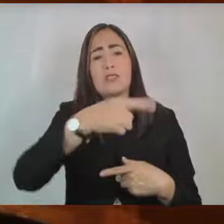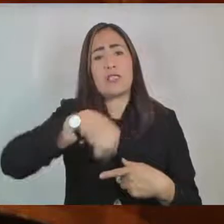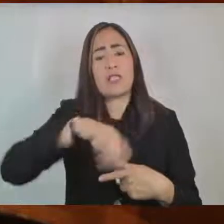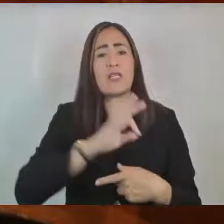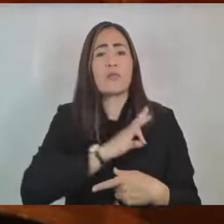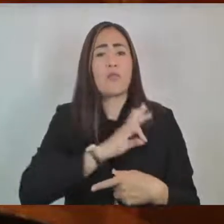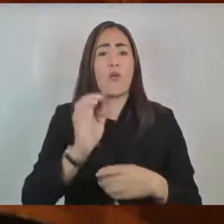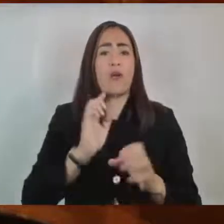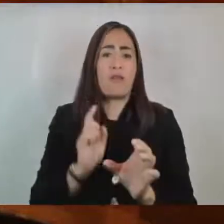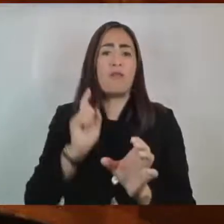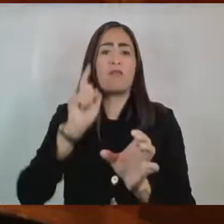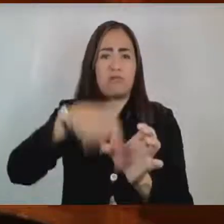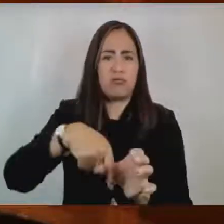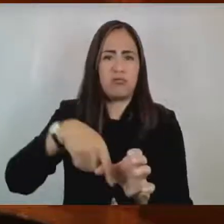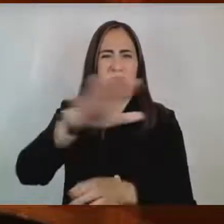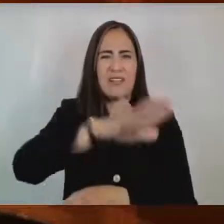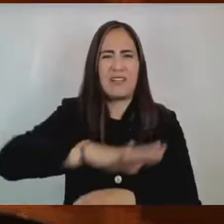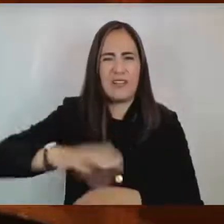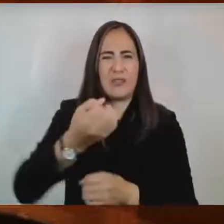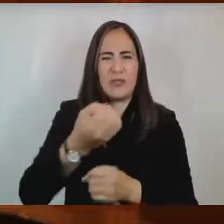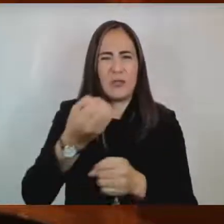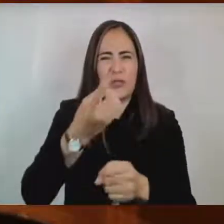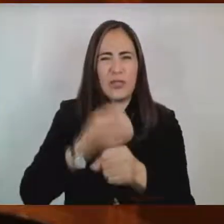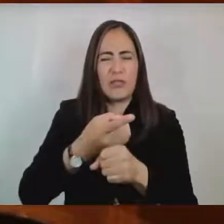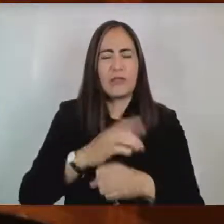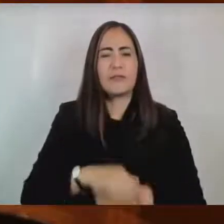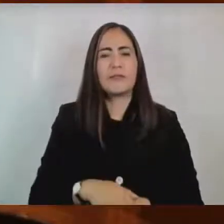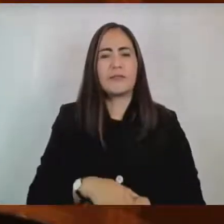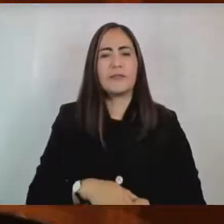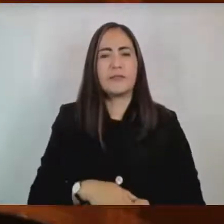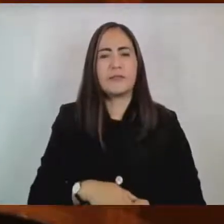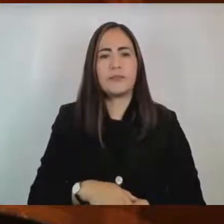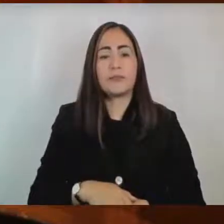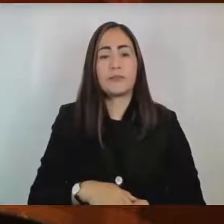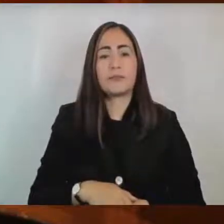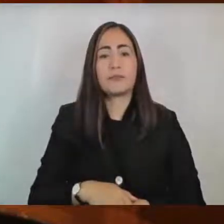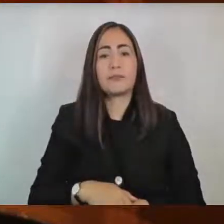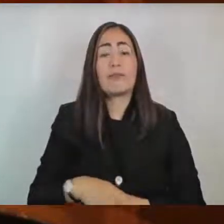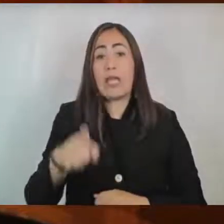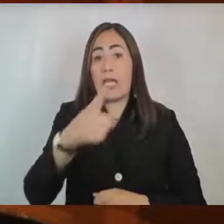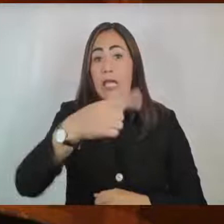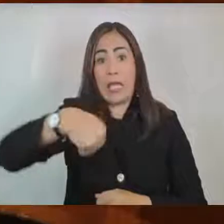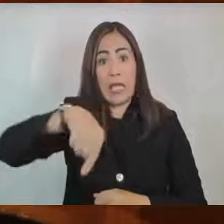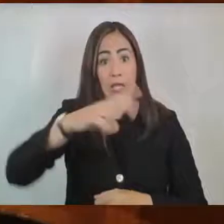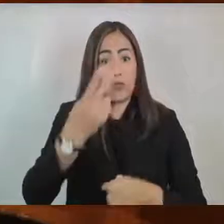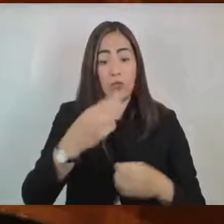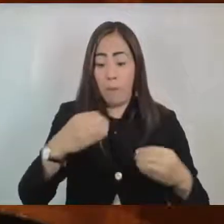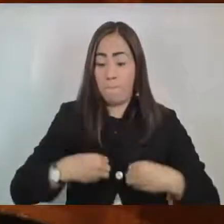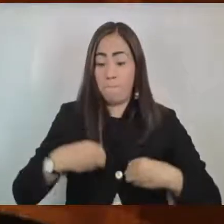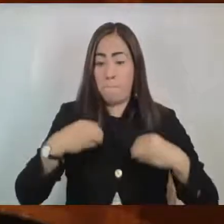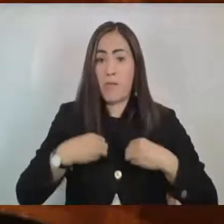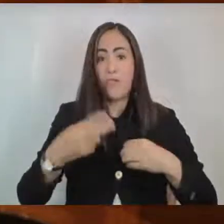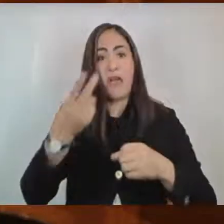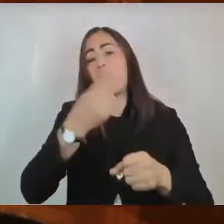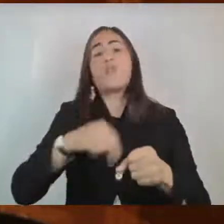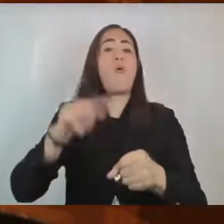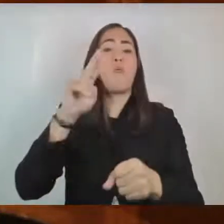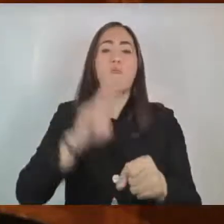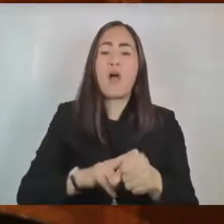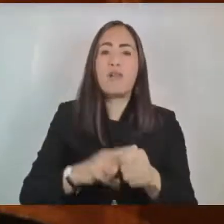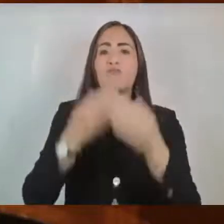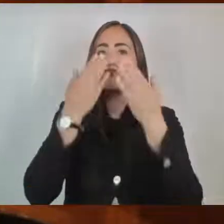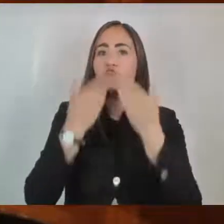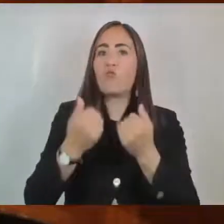ser integradas a la sociedad, por considerarlo que no alcanzan el estándar de la normalidad